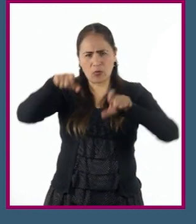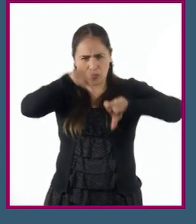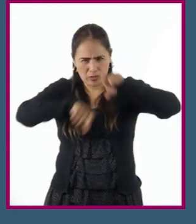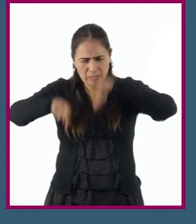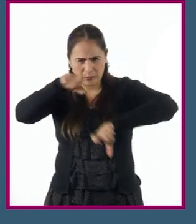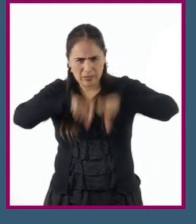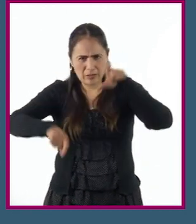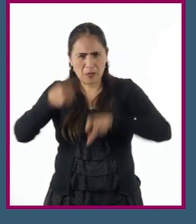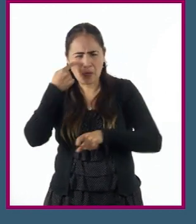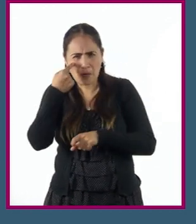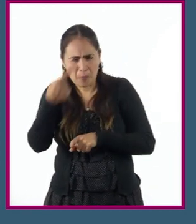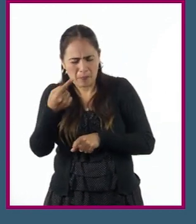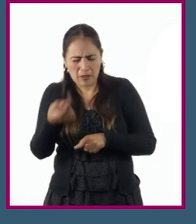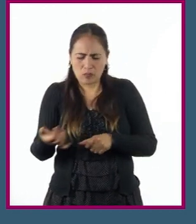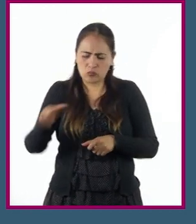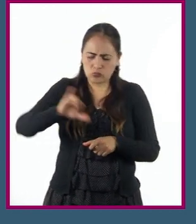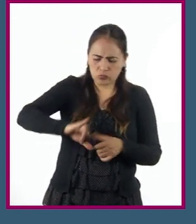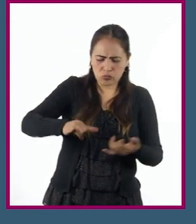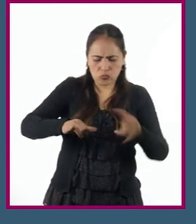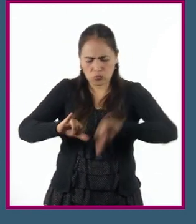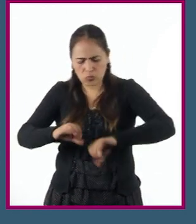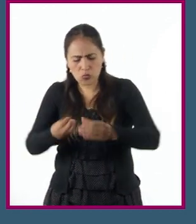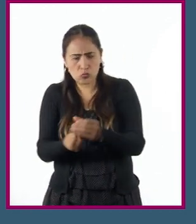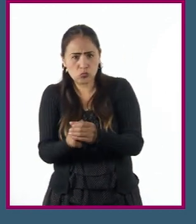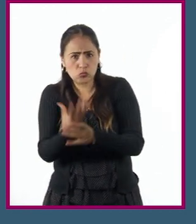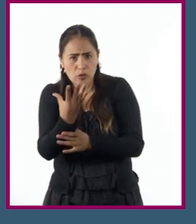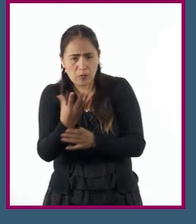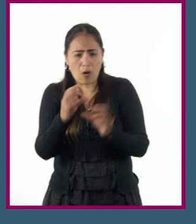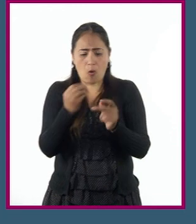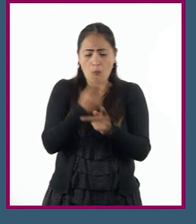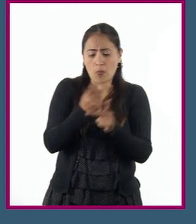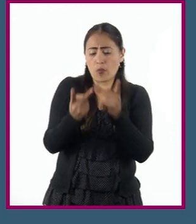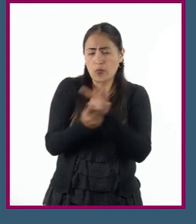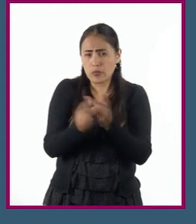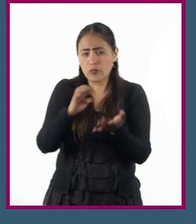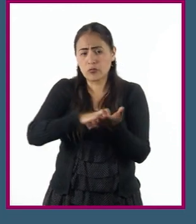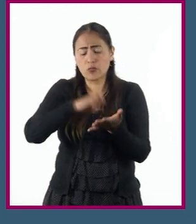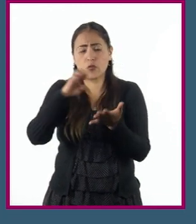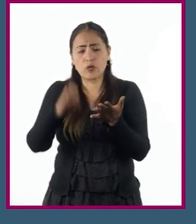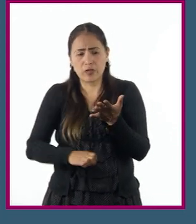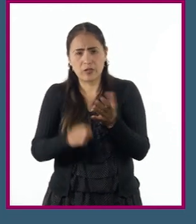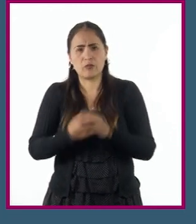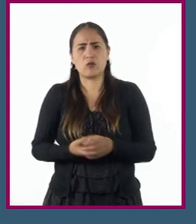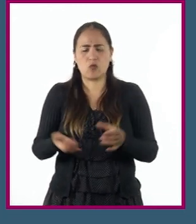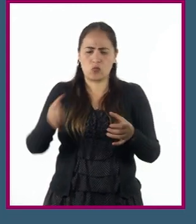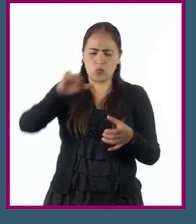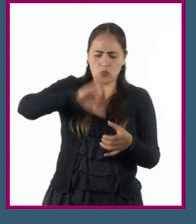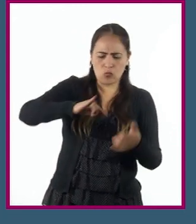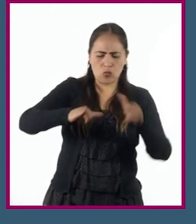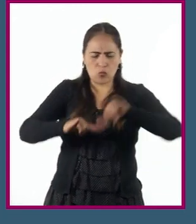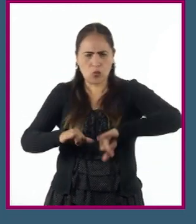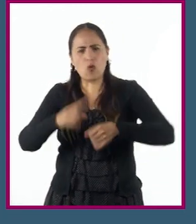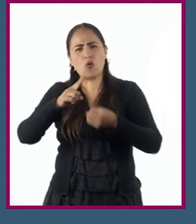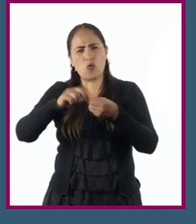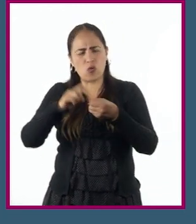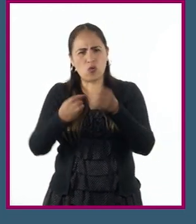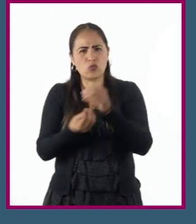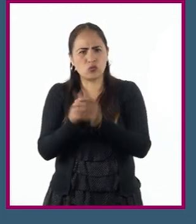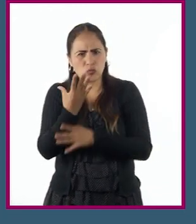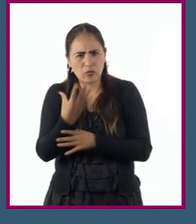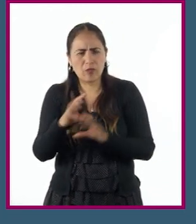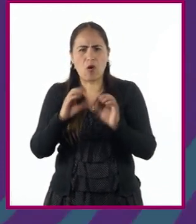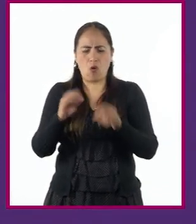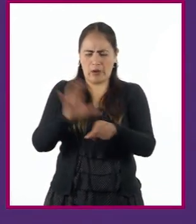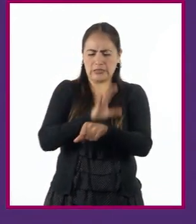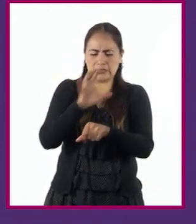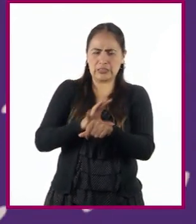observar la formación de sustancias nuevas o productos, por ejemplo, la formación de un producto colorido o la liberación de absorción de